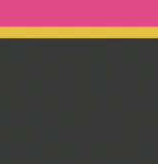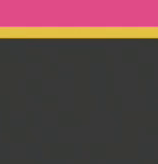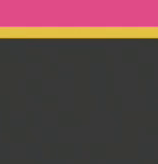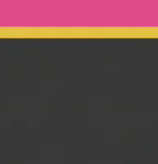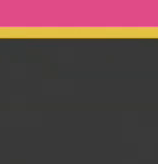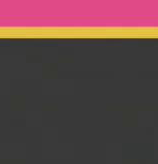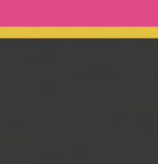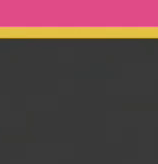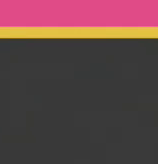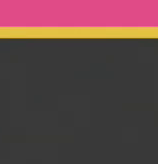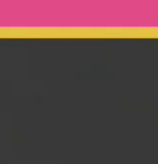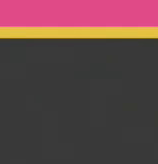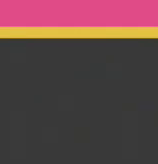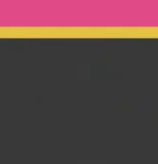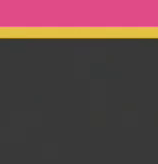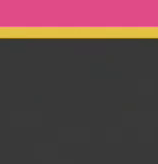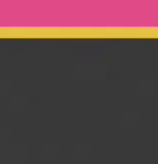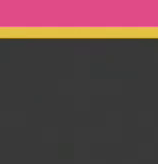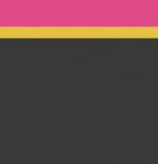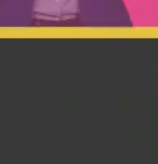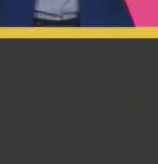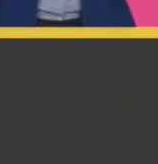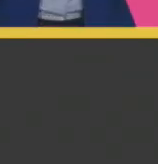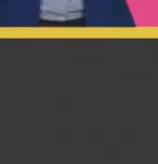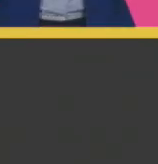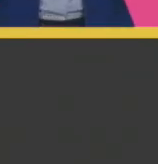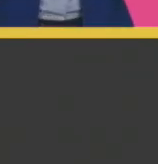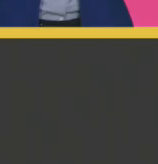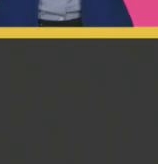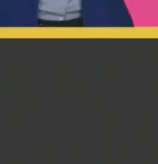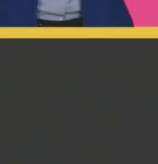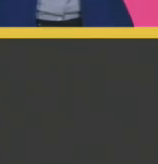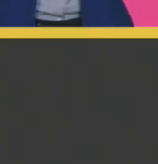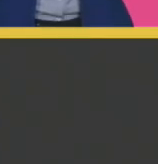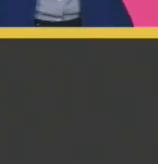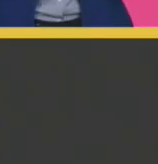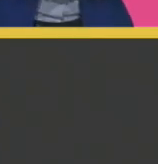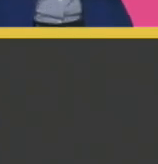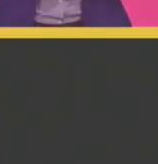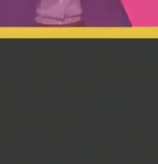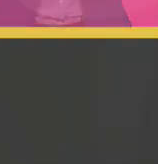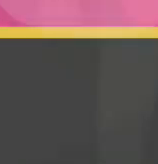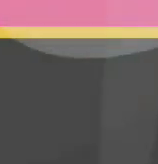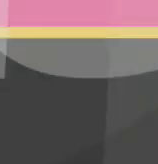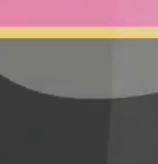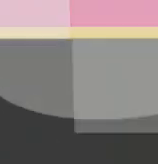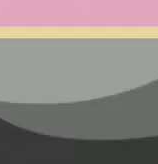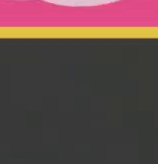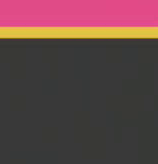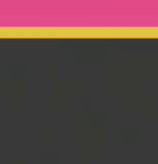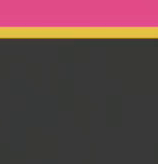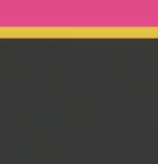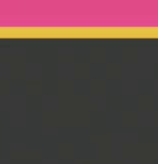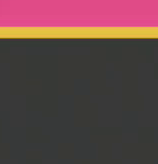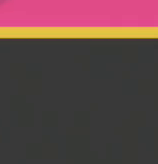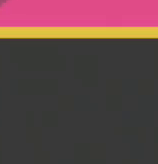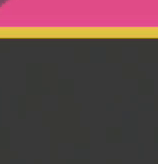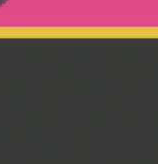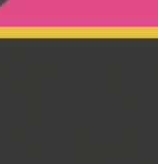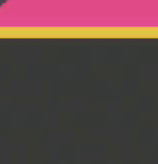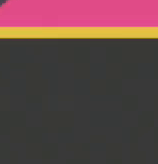porque somos ciudadanos comprometidos con nuestra comunidad. Bienvenidos al Debate Ciudadano 2018.